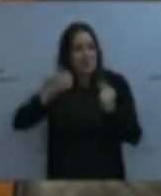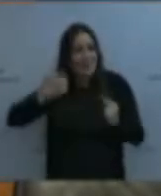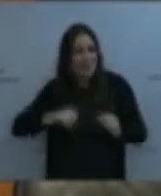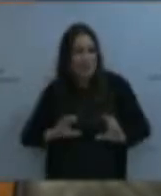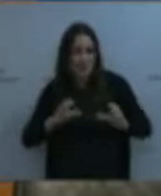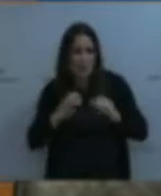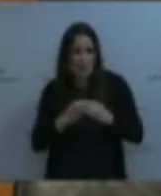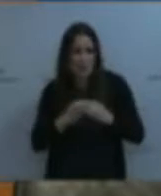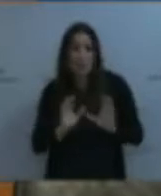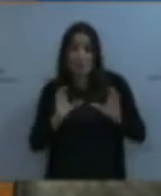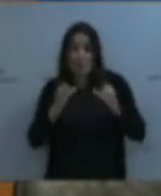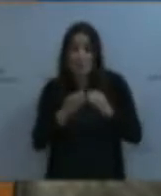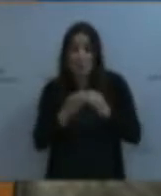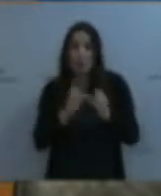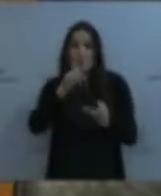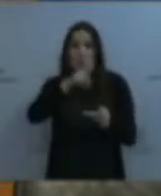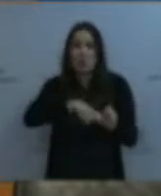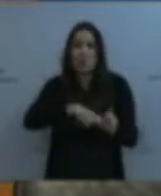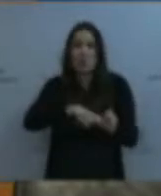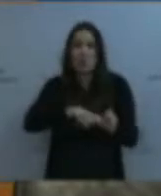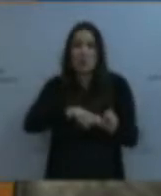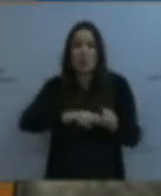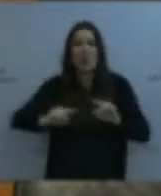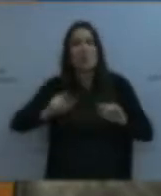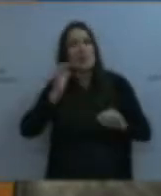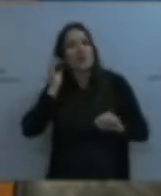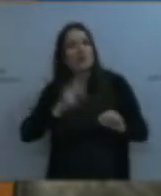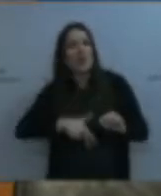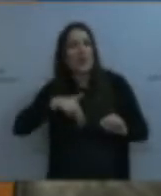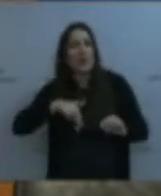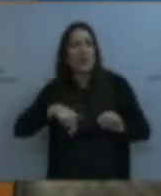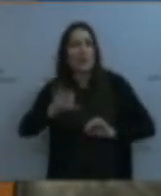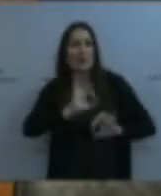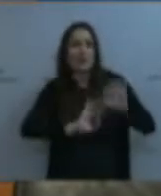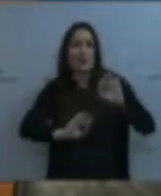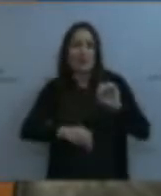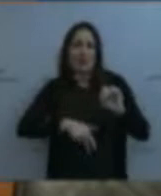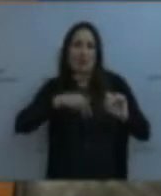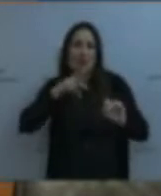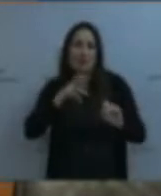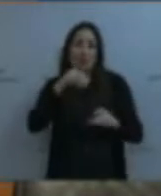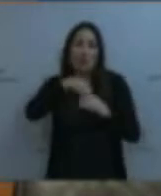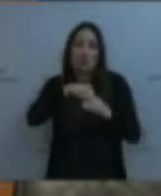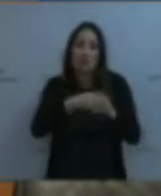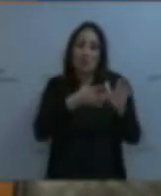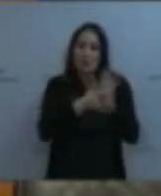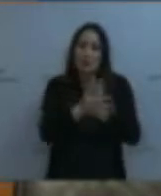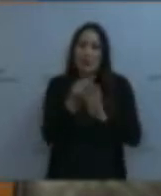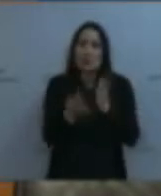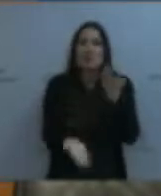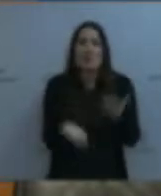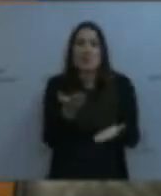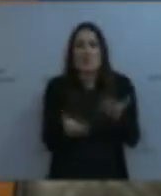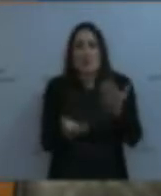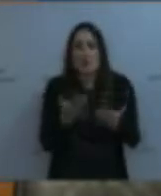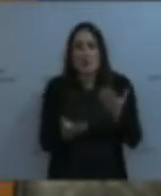acudió expresamente y fue monográfica la directora general de Planificación para explicar el contenido y valoración de todas y cada una